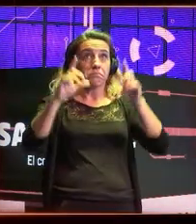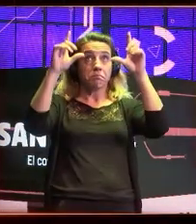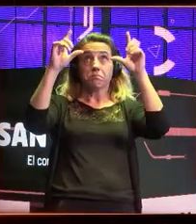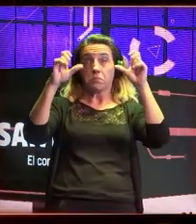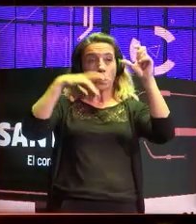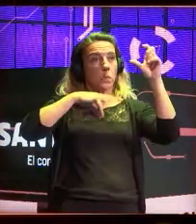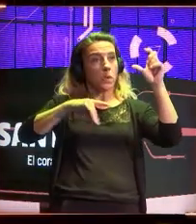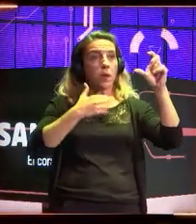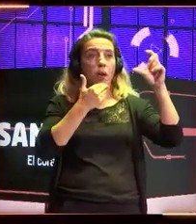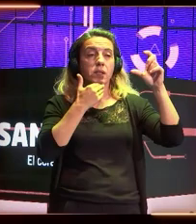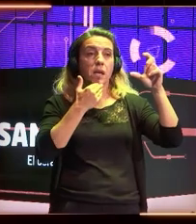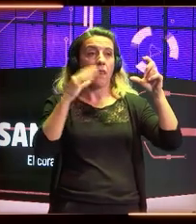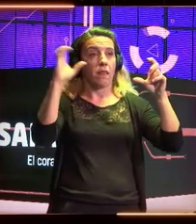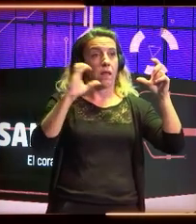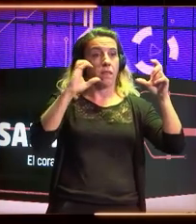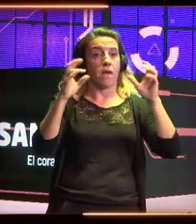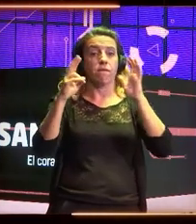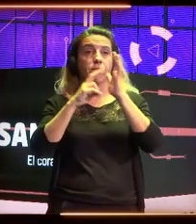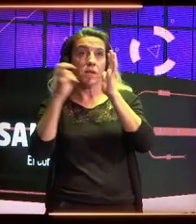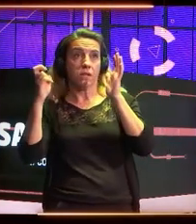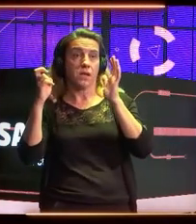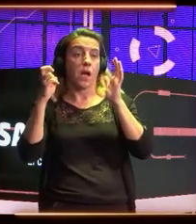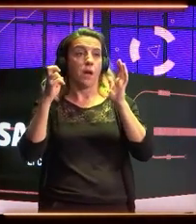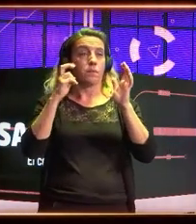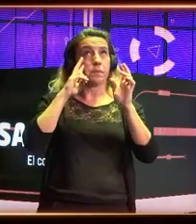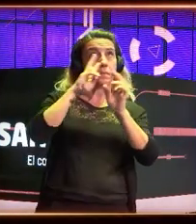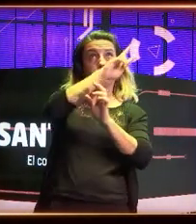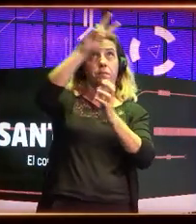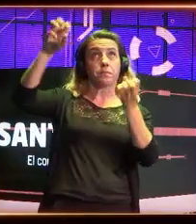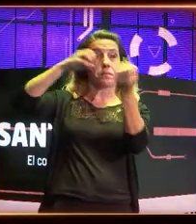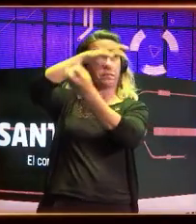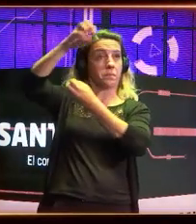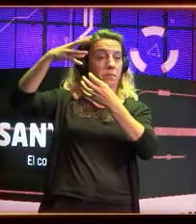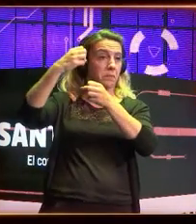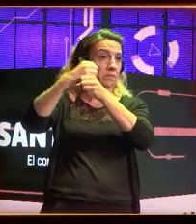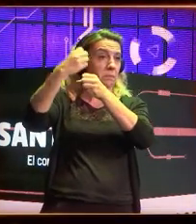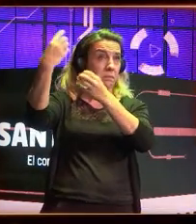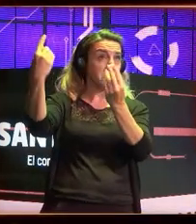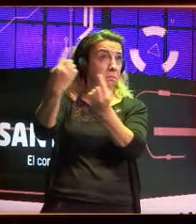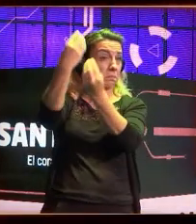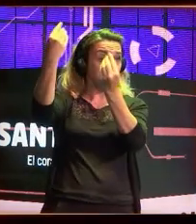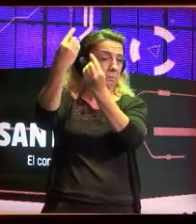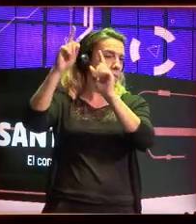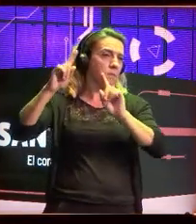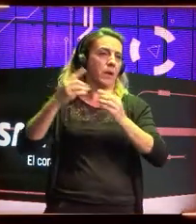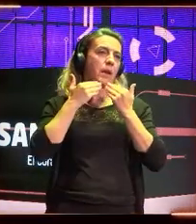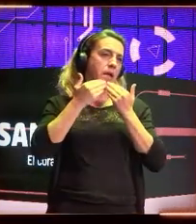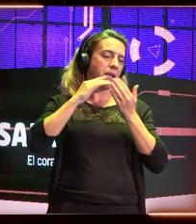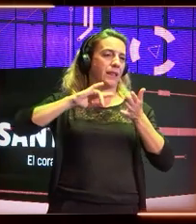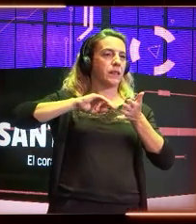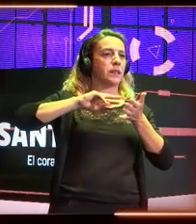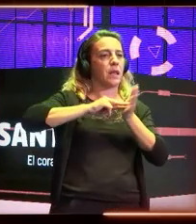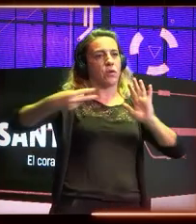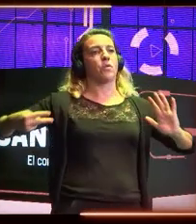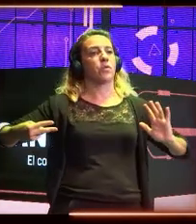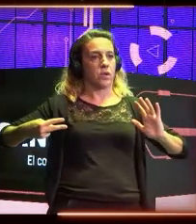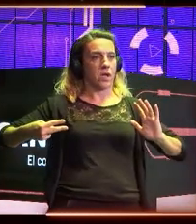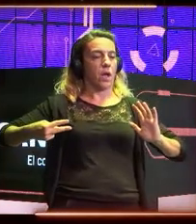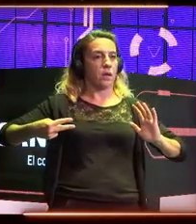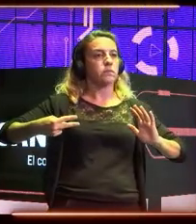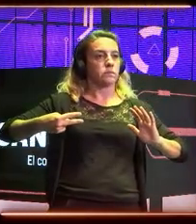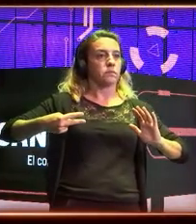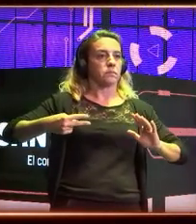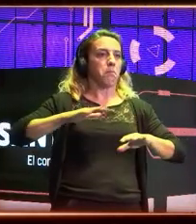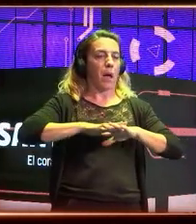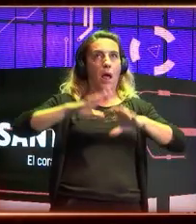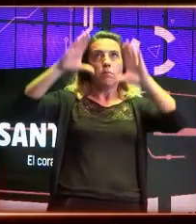ciencia la física y la observación del Cosmos no trabaja solo trabaja con la tecnología que es capaz de conseguir cosas increíbles